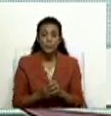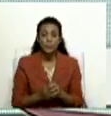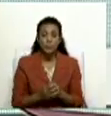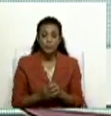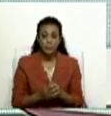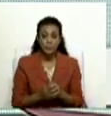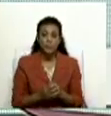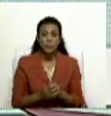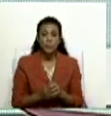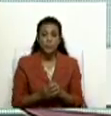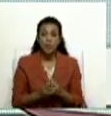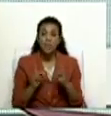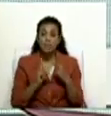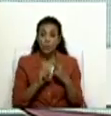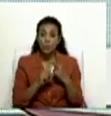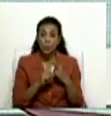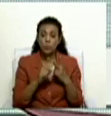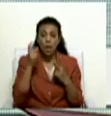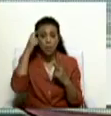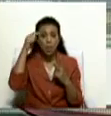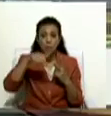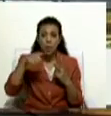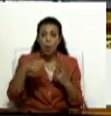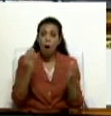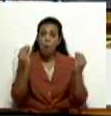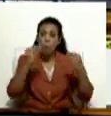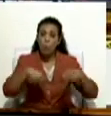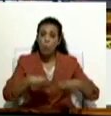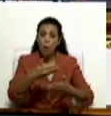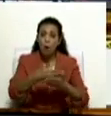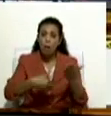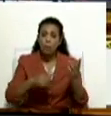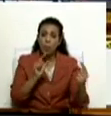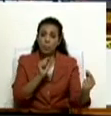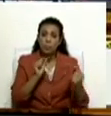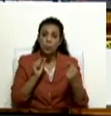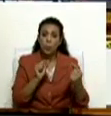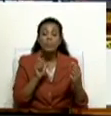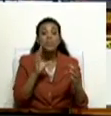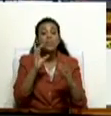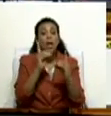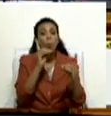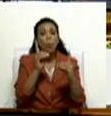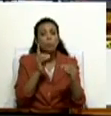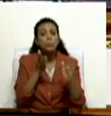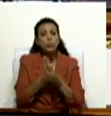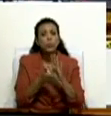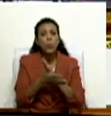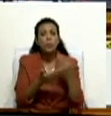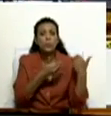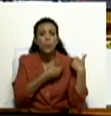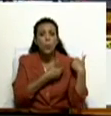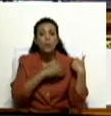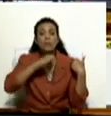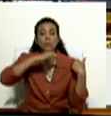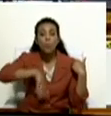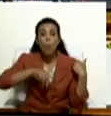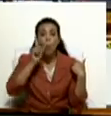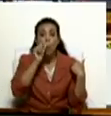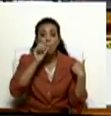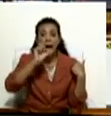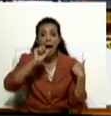Venezuela segundo punto del orden del día ciudadana secretaria discurso de orden a cargo del historiador